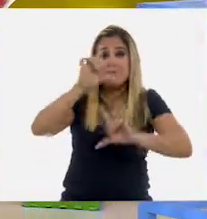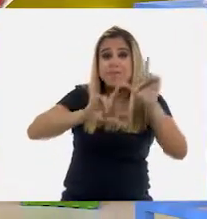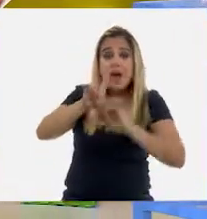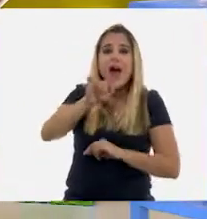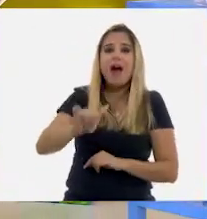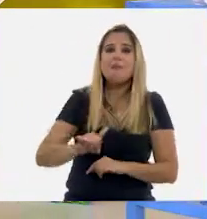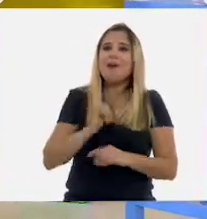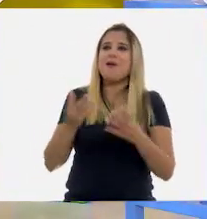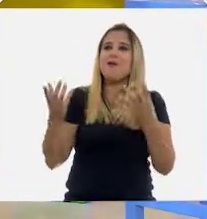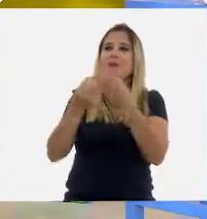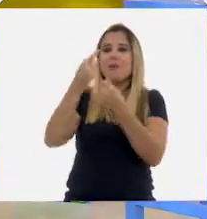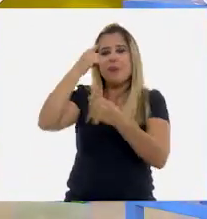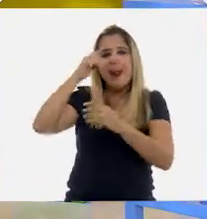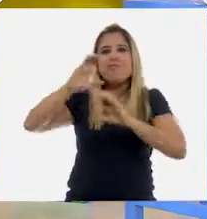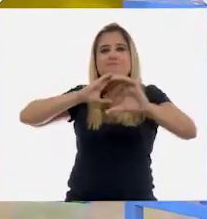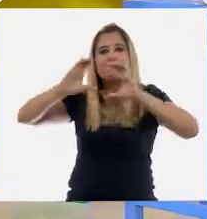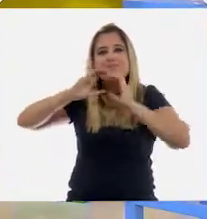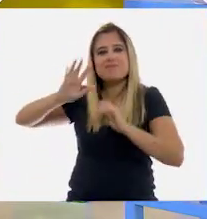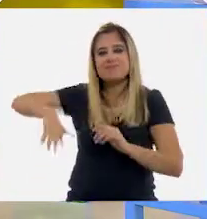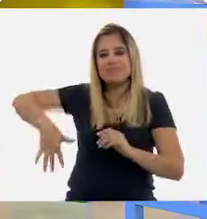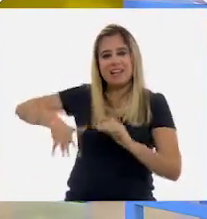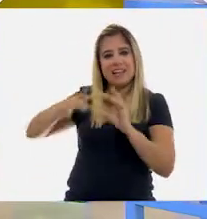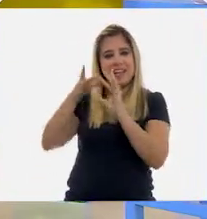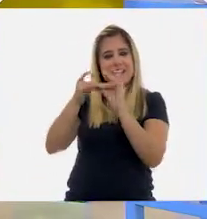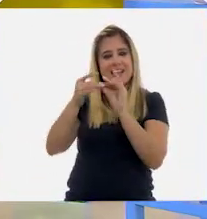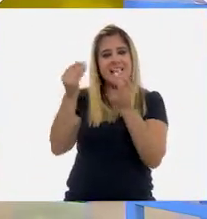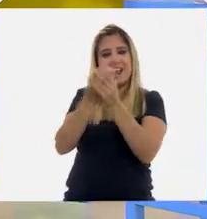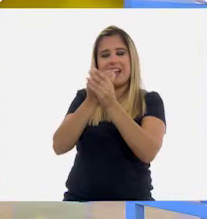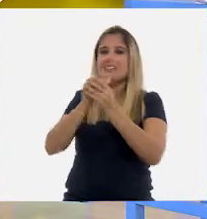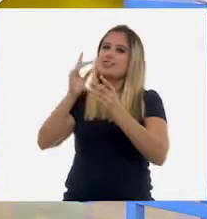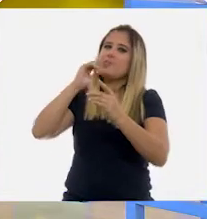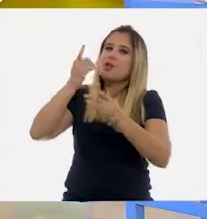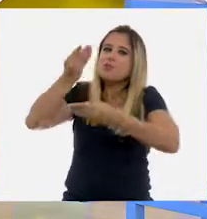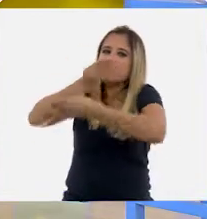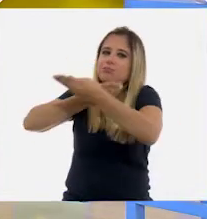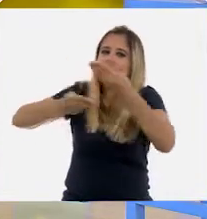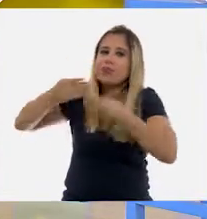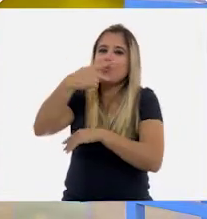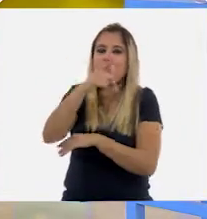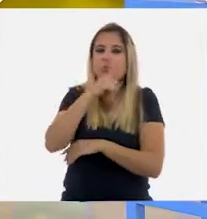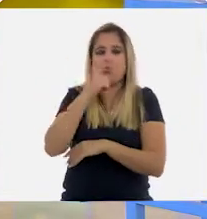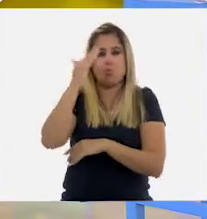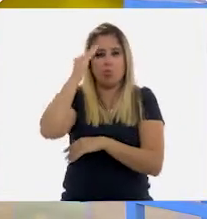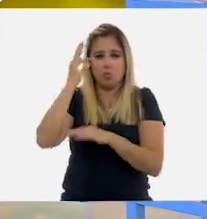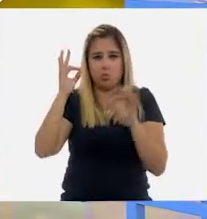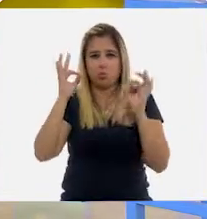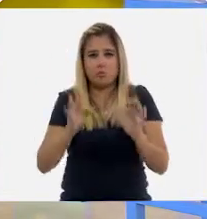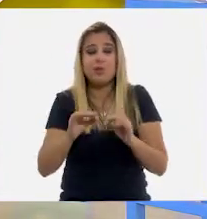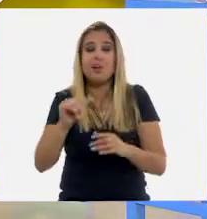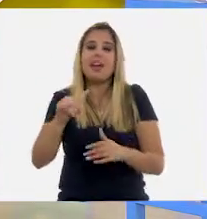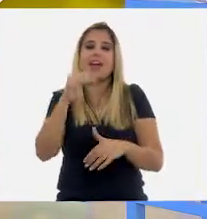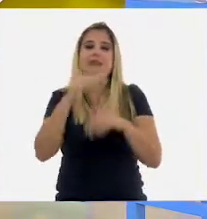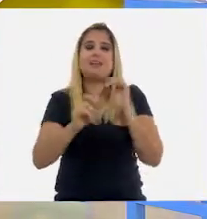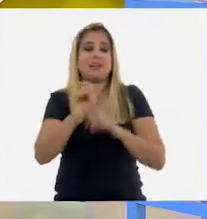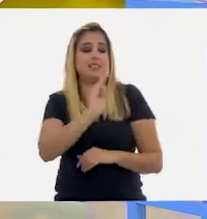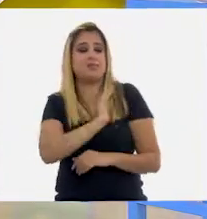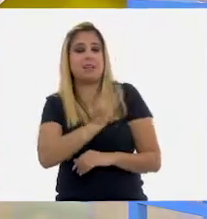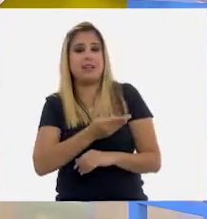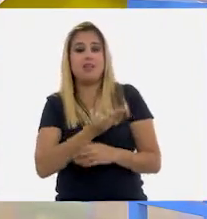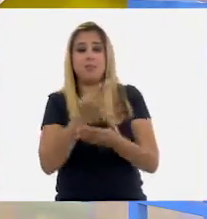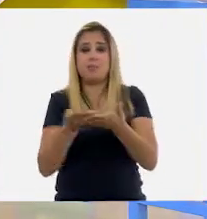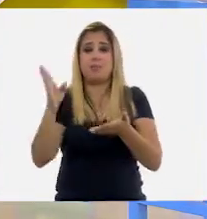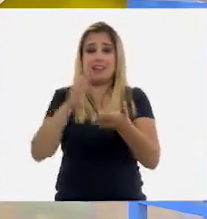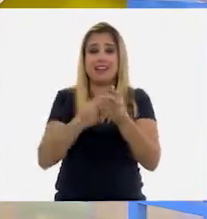también este momento para practicarla y platiquen con su familia en su lengua materna. Por hoy hemos terminado con Lengua Materna Clase